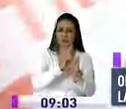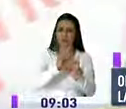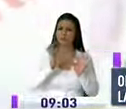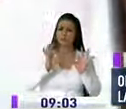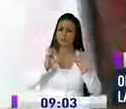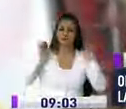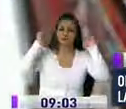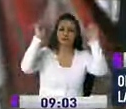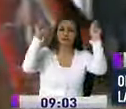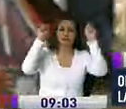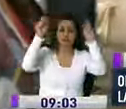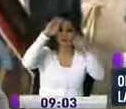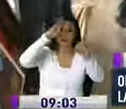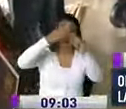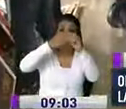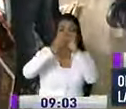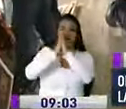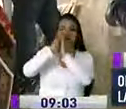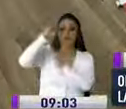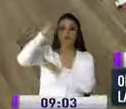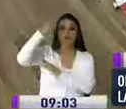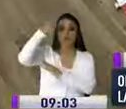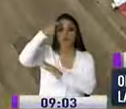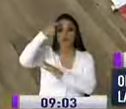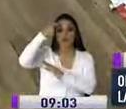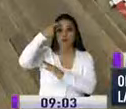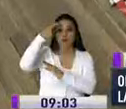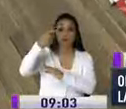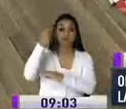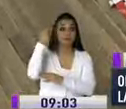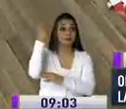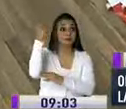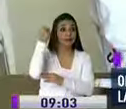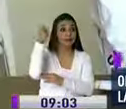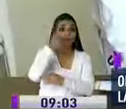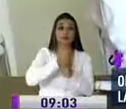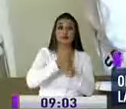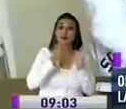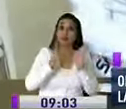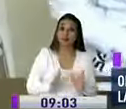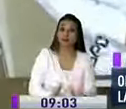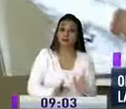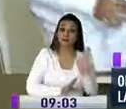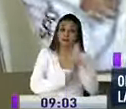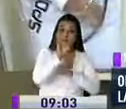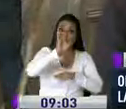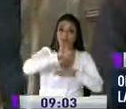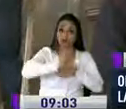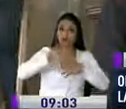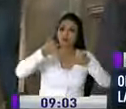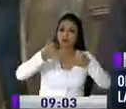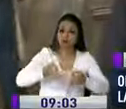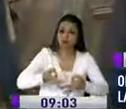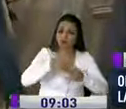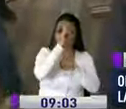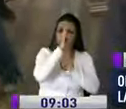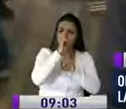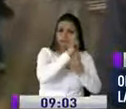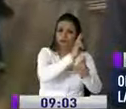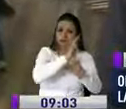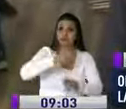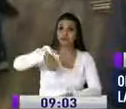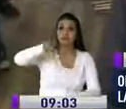único sentido: exigir al gobierno nacional que se cumplan los derechos de quienes trabajan para el desarrollo del país. El 1 de mayo